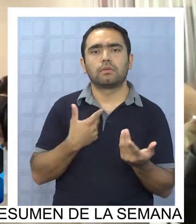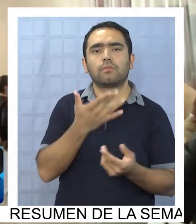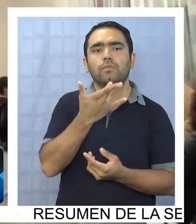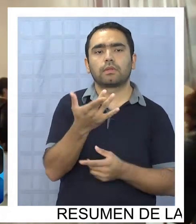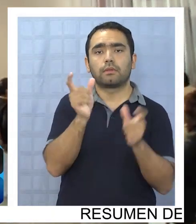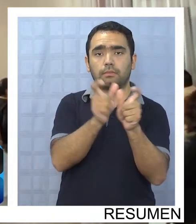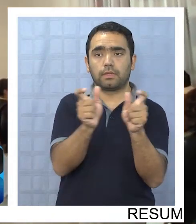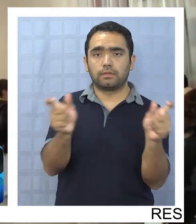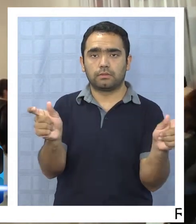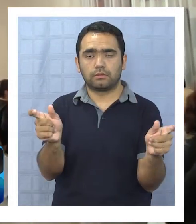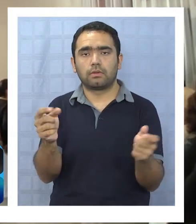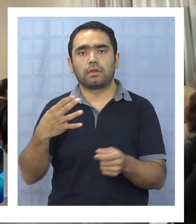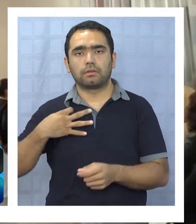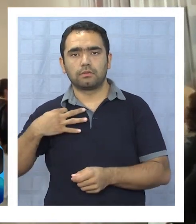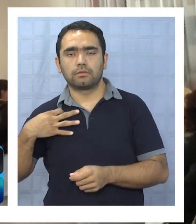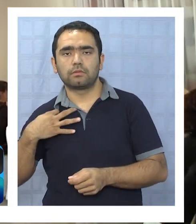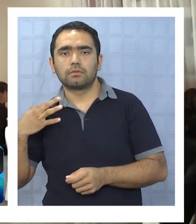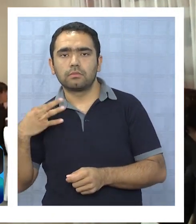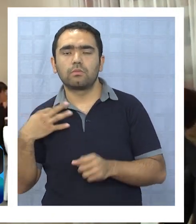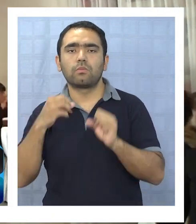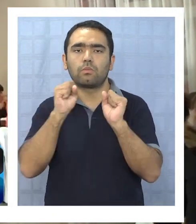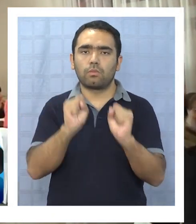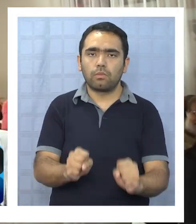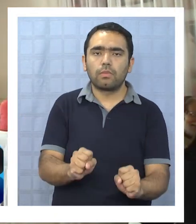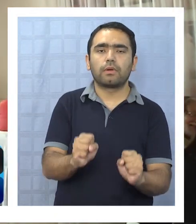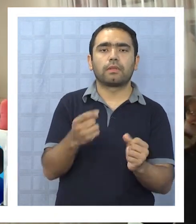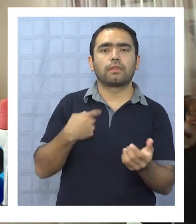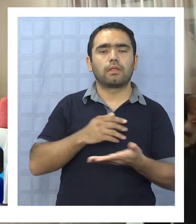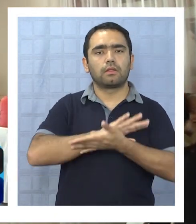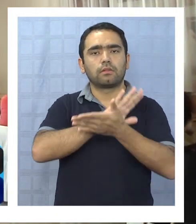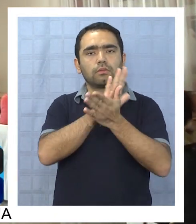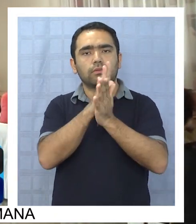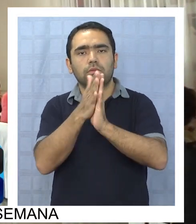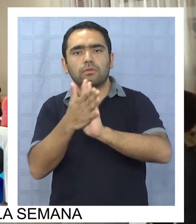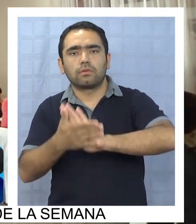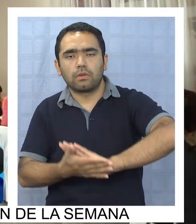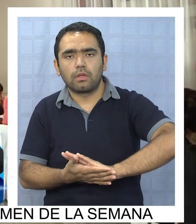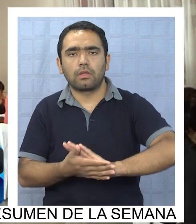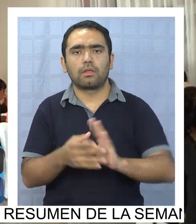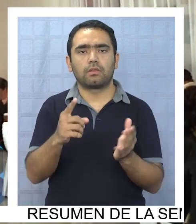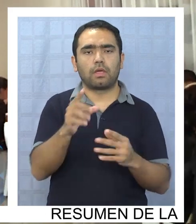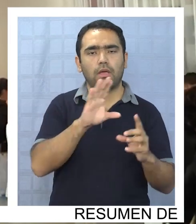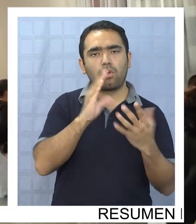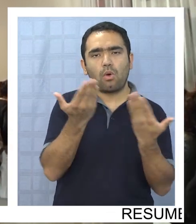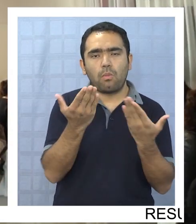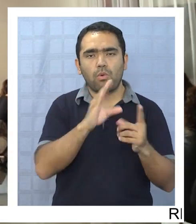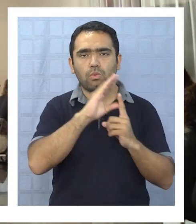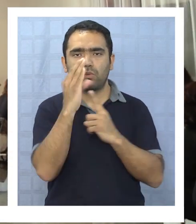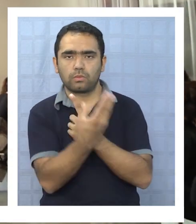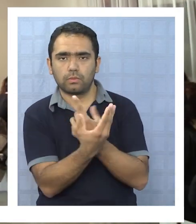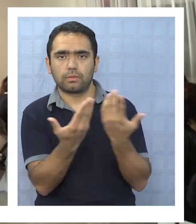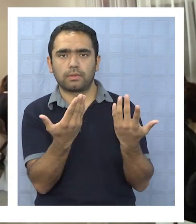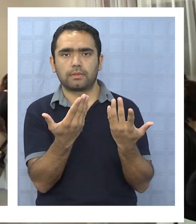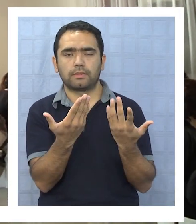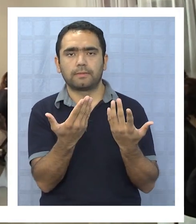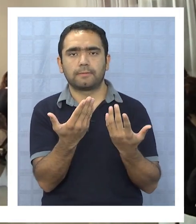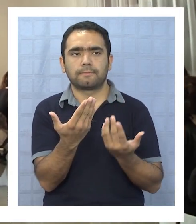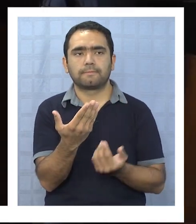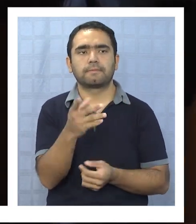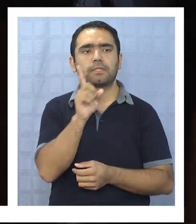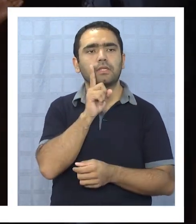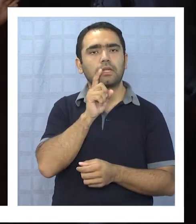los actores ciudadanos se puedan empapar de la realidad patrimonial, de la realidad de la cultura y tomar